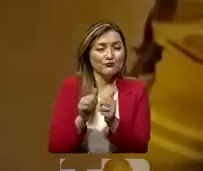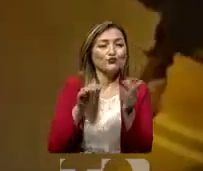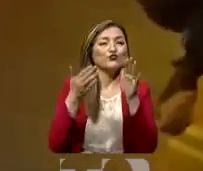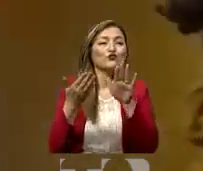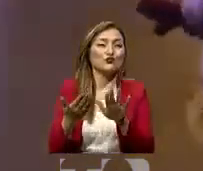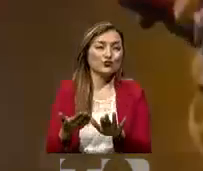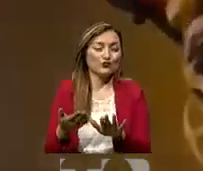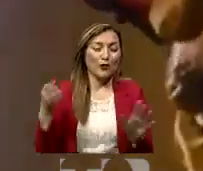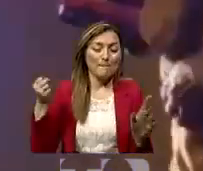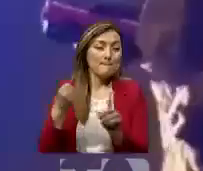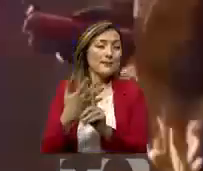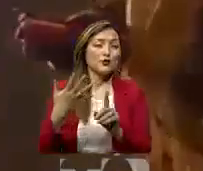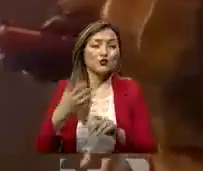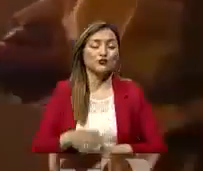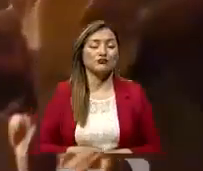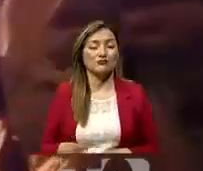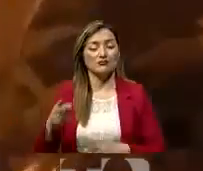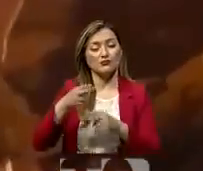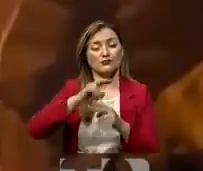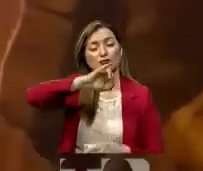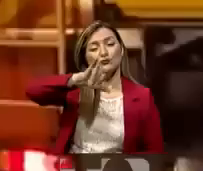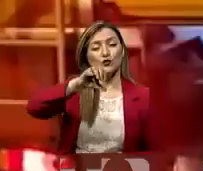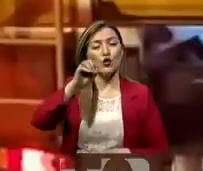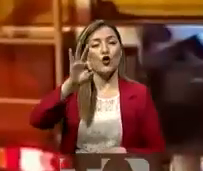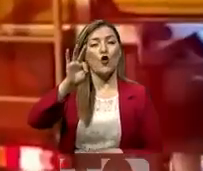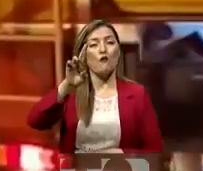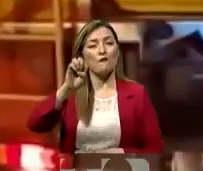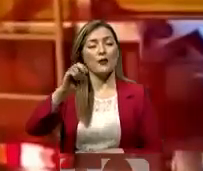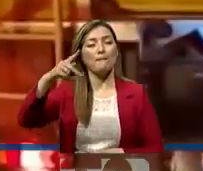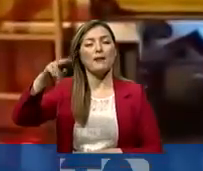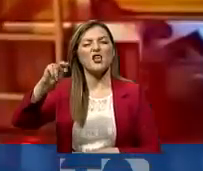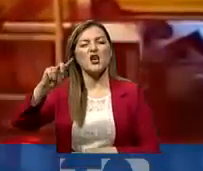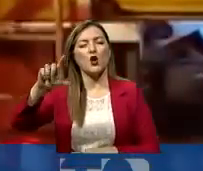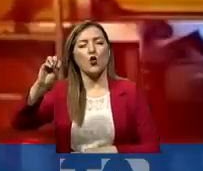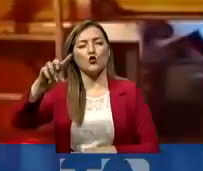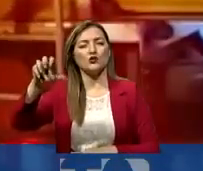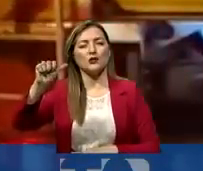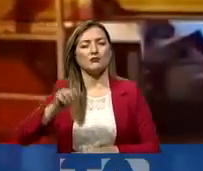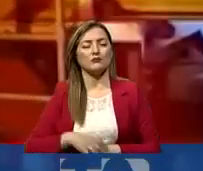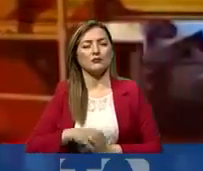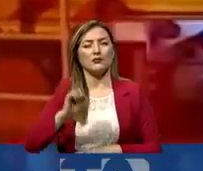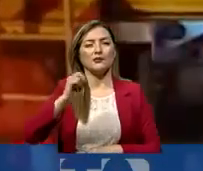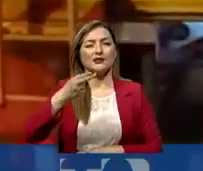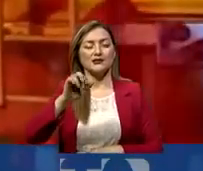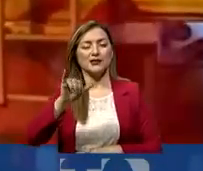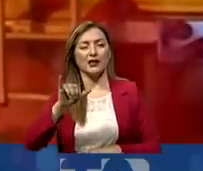impacto. El señor se llama Jofre Eugenio Peñalosa y el otro se llama Shaggy Barreto Jimmy.